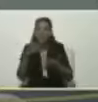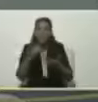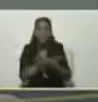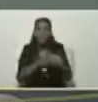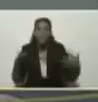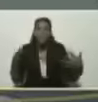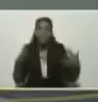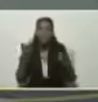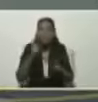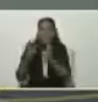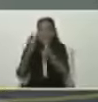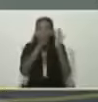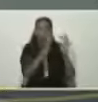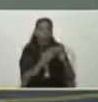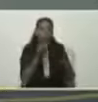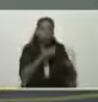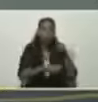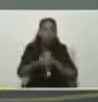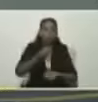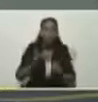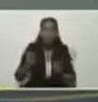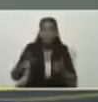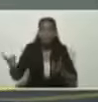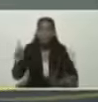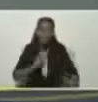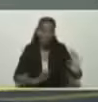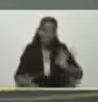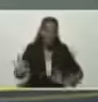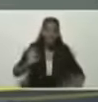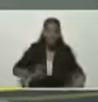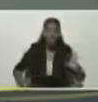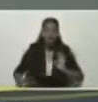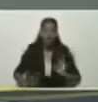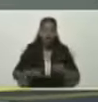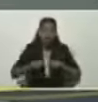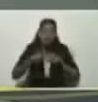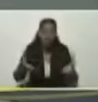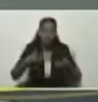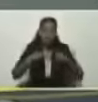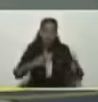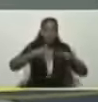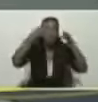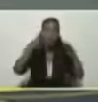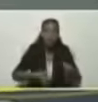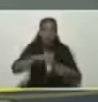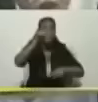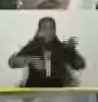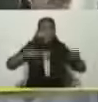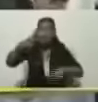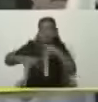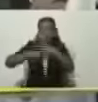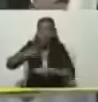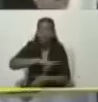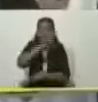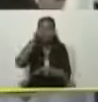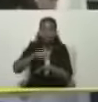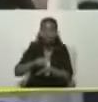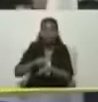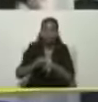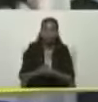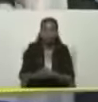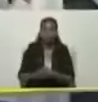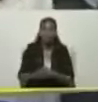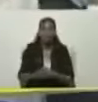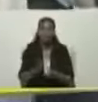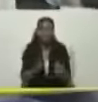1, 2, 1000, 2000, 1 millón de circuitos virtuosos, porque le va garantizando mercado seguro al productor nacional,